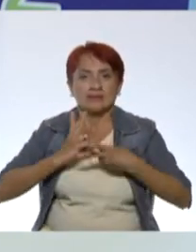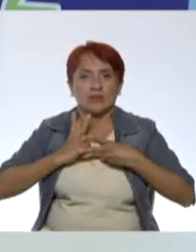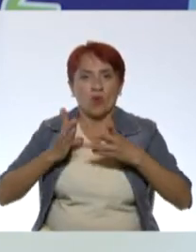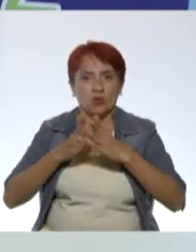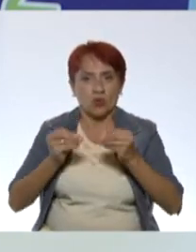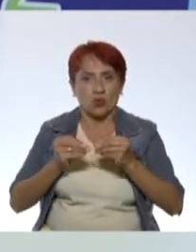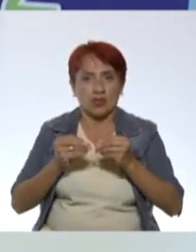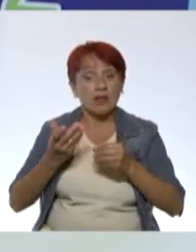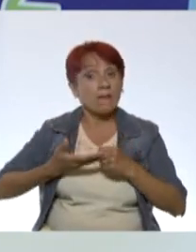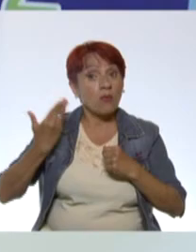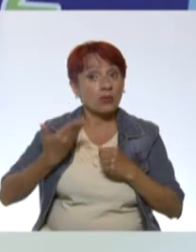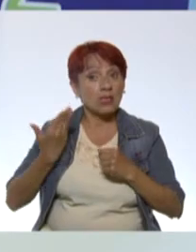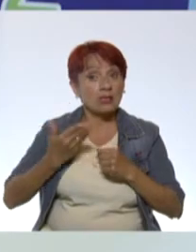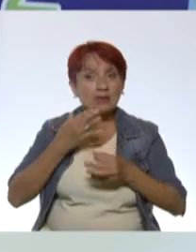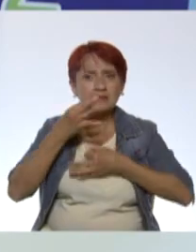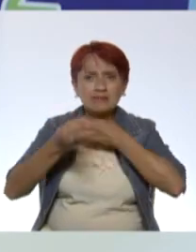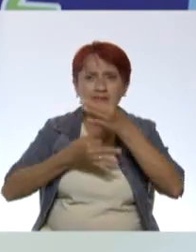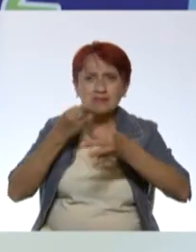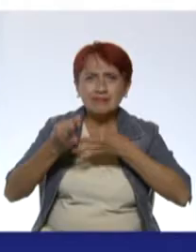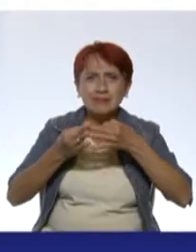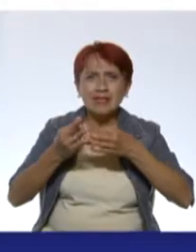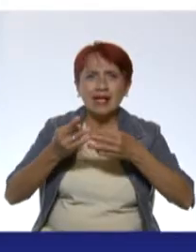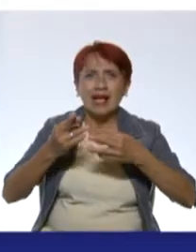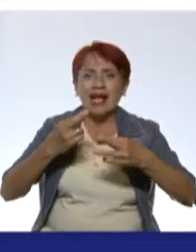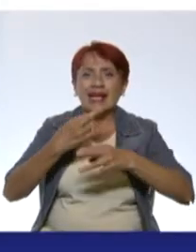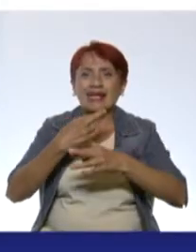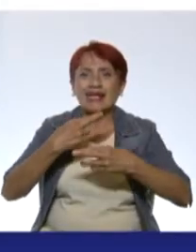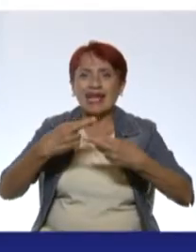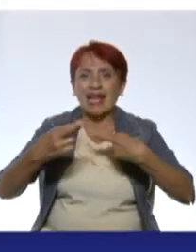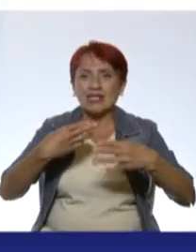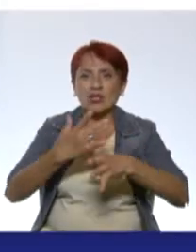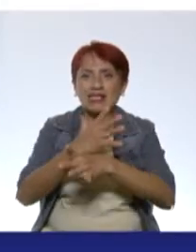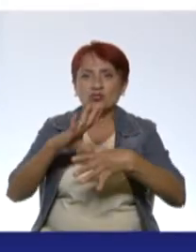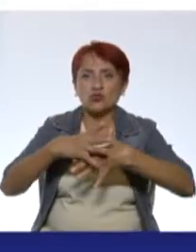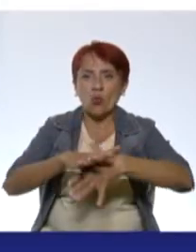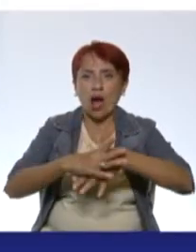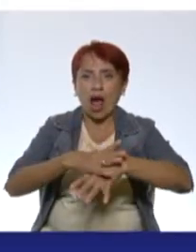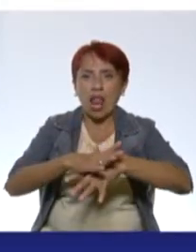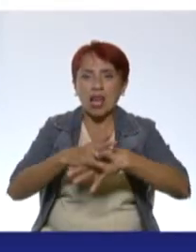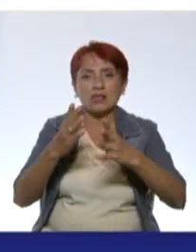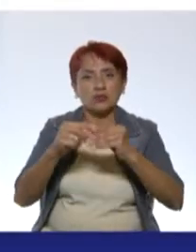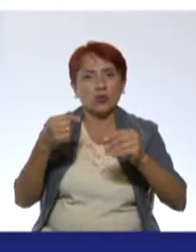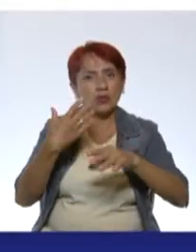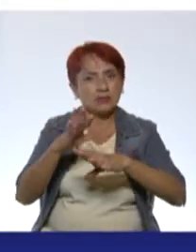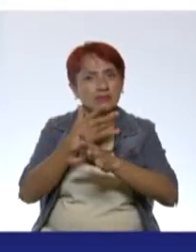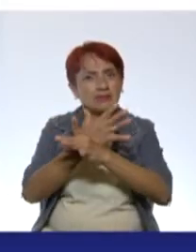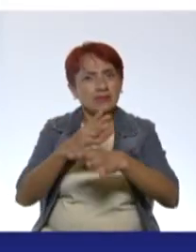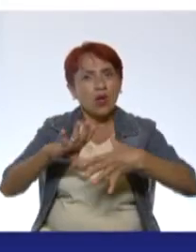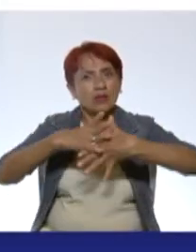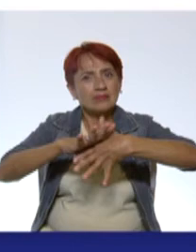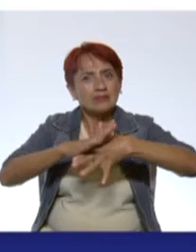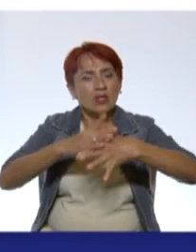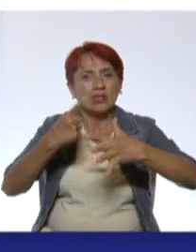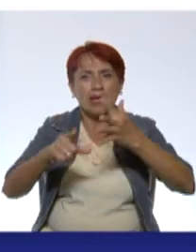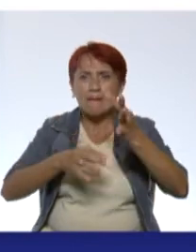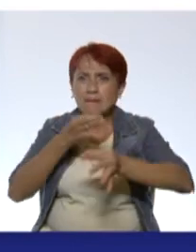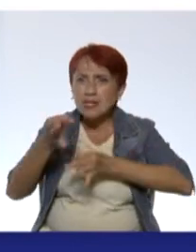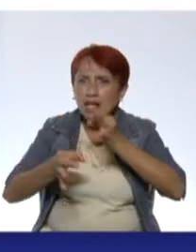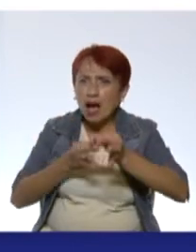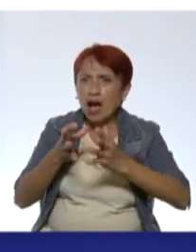perjudicial. Otra cosa muy importante es hablar sobre las relaciones sexuales. Muy importante tener conversaciones en donde les